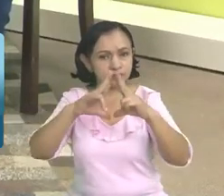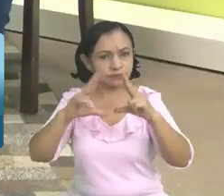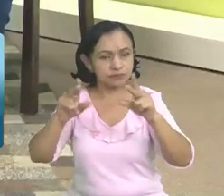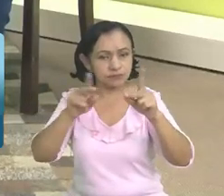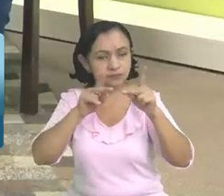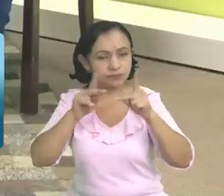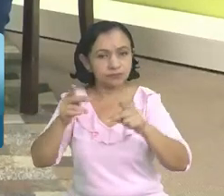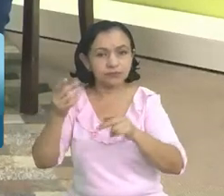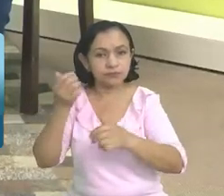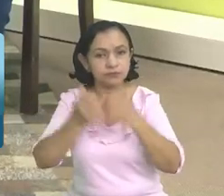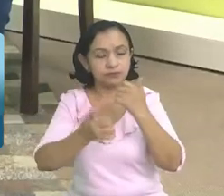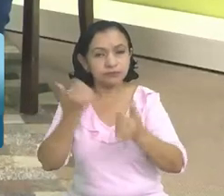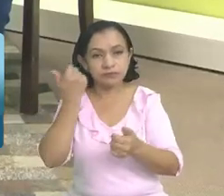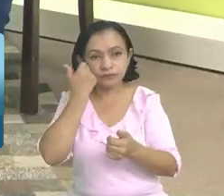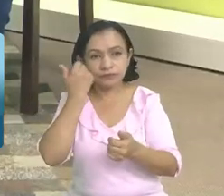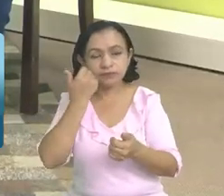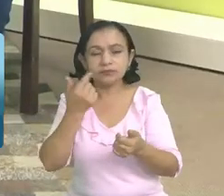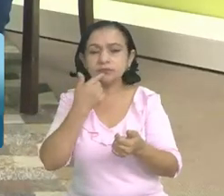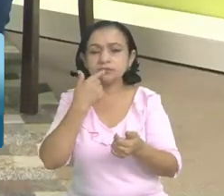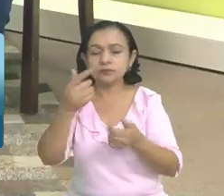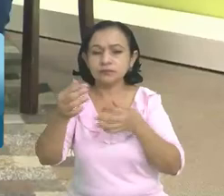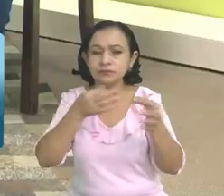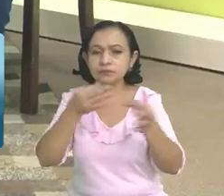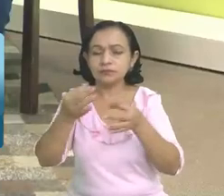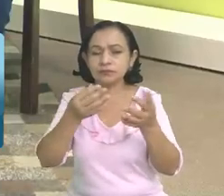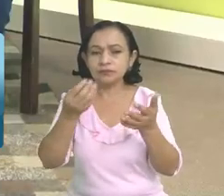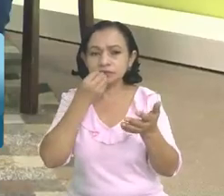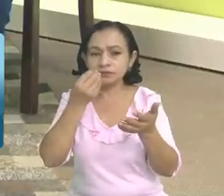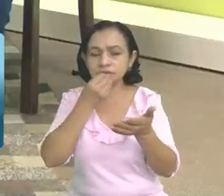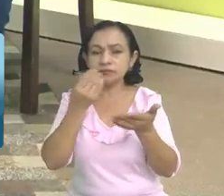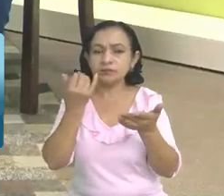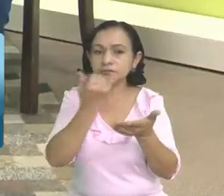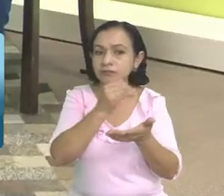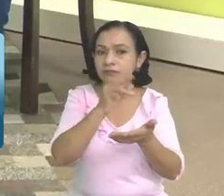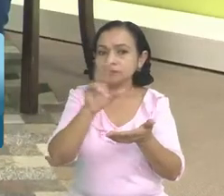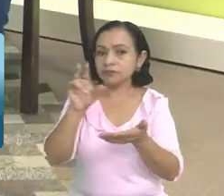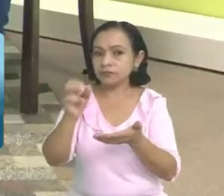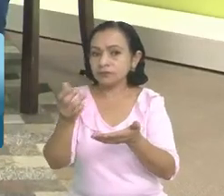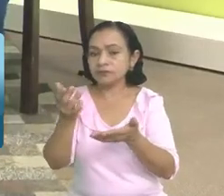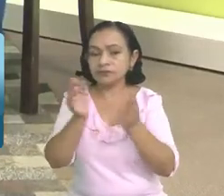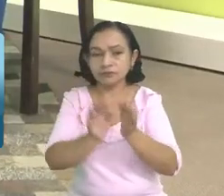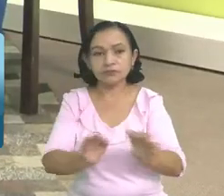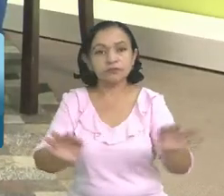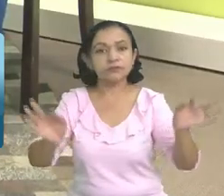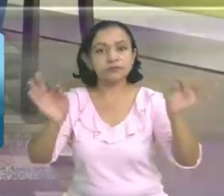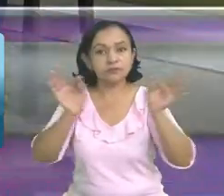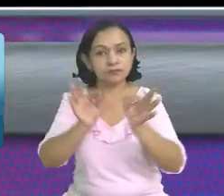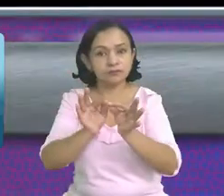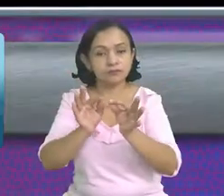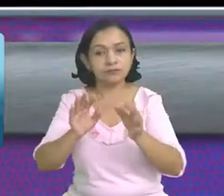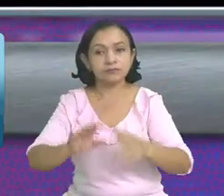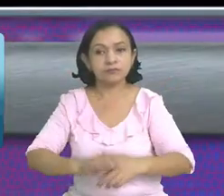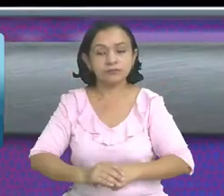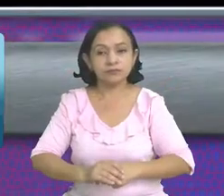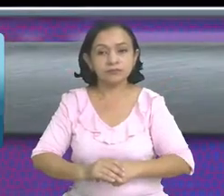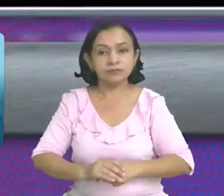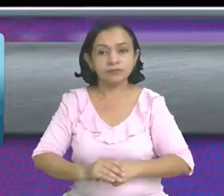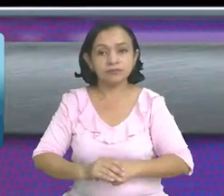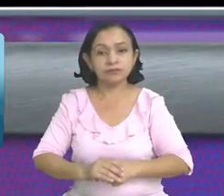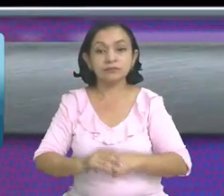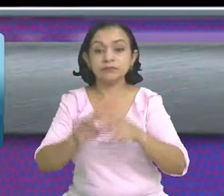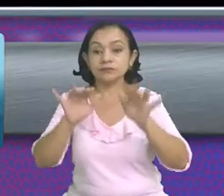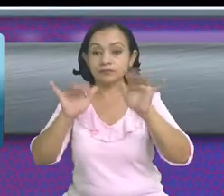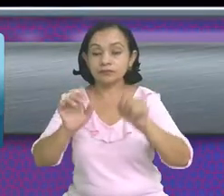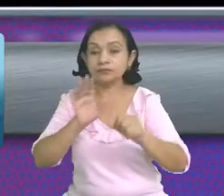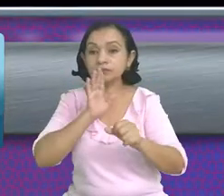que tienen este problema. ¿Qué le recomienda comer? ¿Qué no le recomienda comer? Aquí es muy importante, además de lo que hayamos